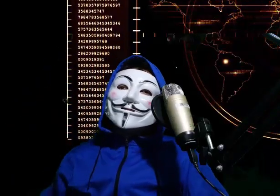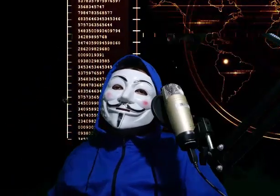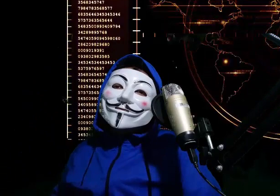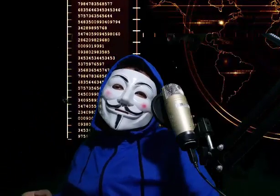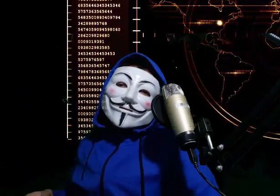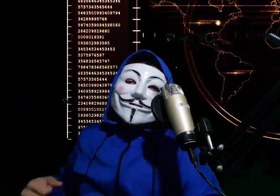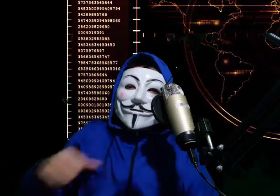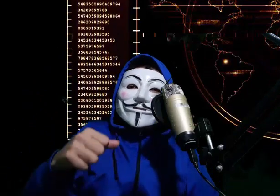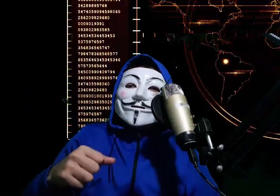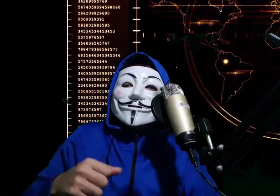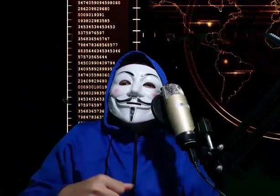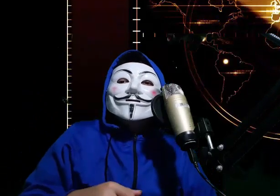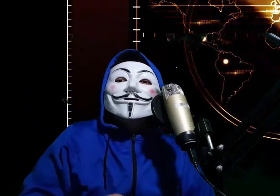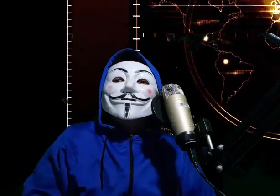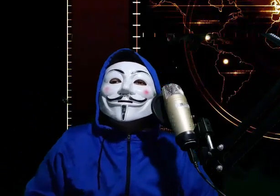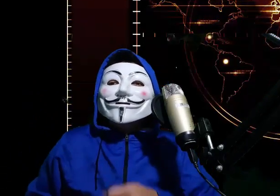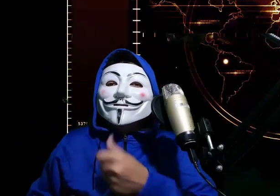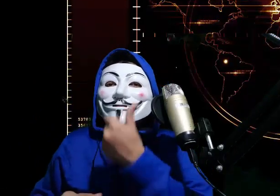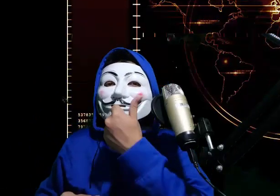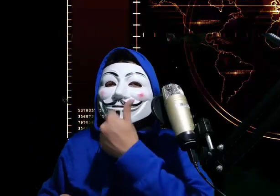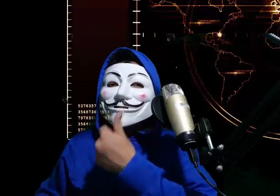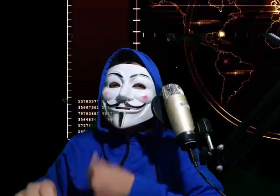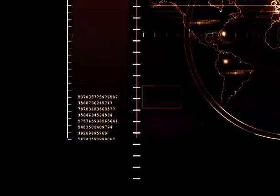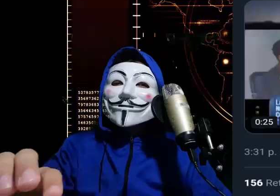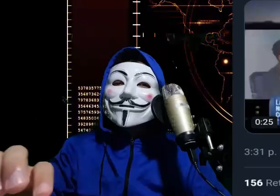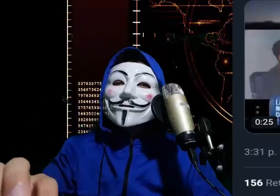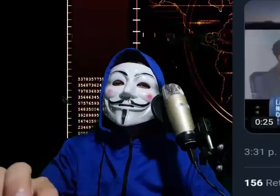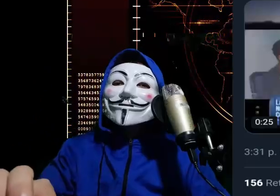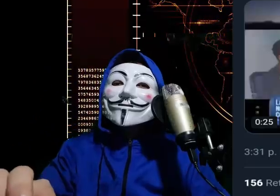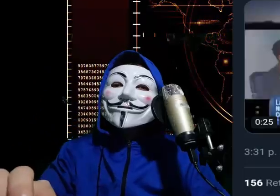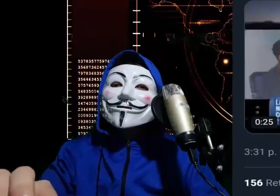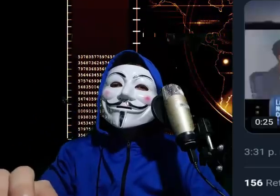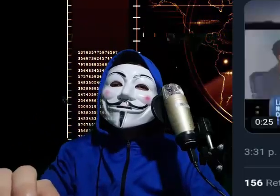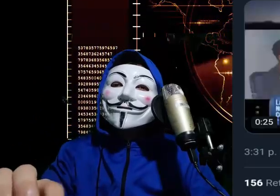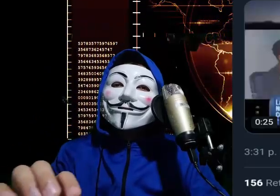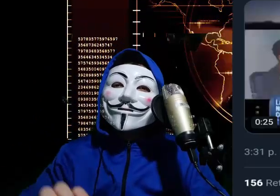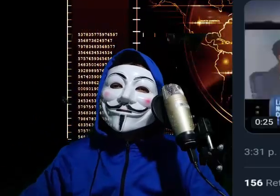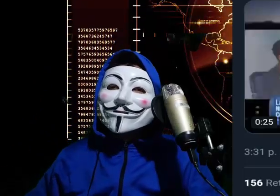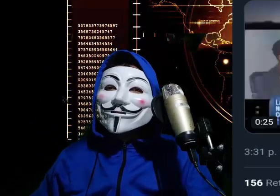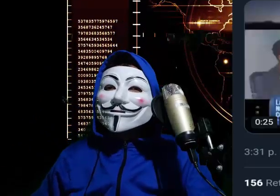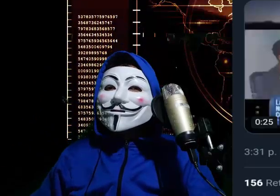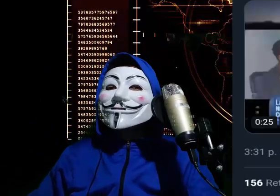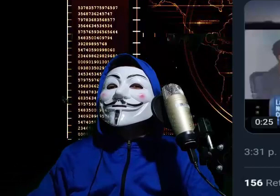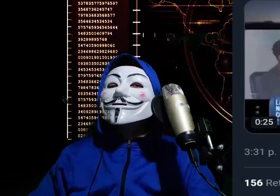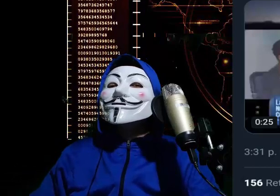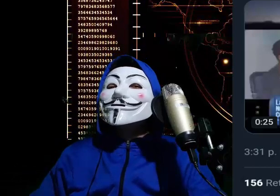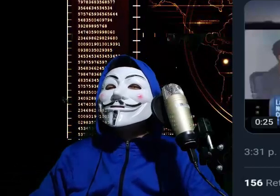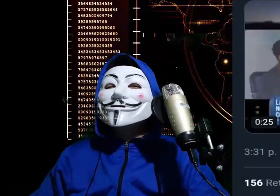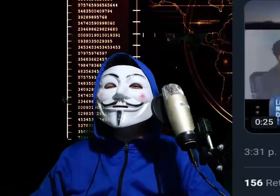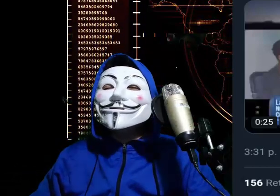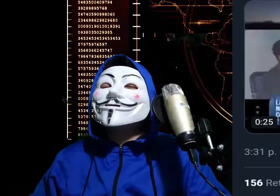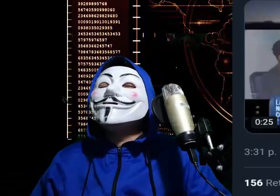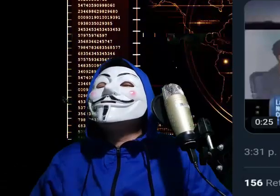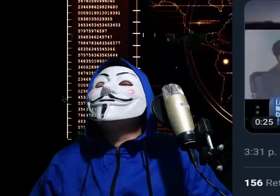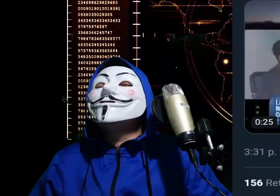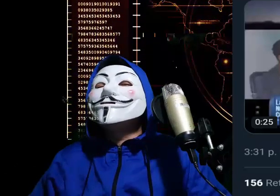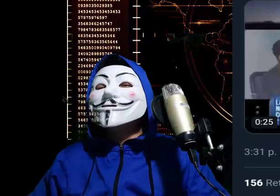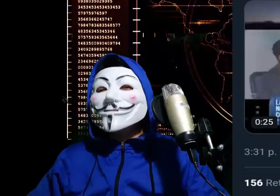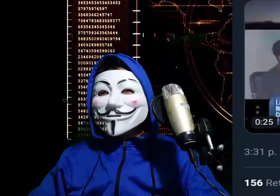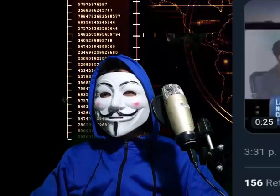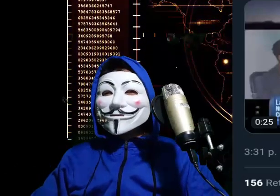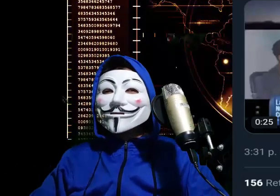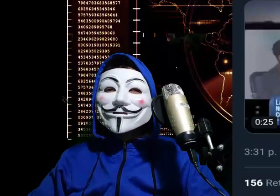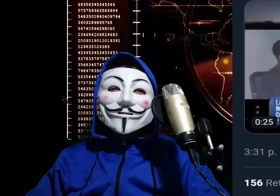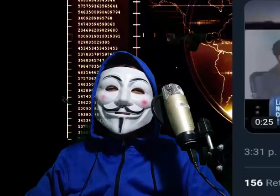para Gallegos y una patada para esa maitra. Y hablando de viejas cerotas, dice Lorena Peña que allá no